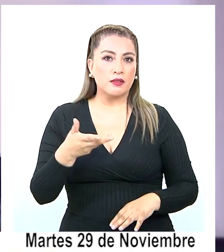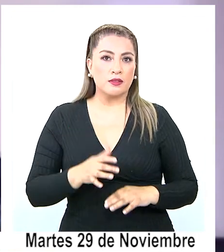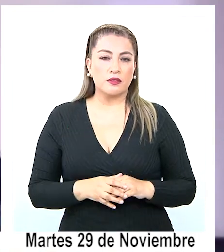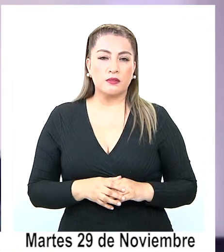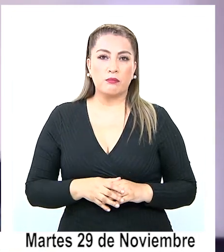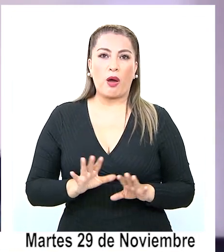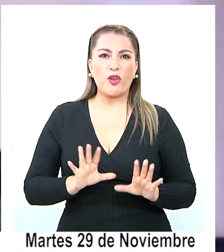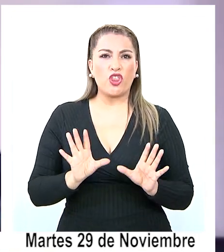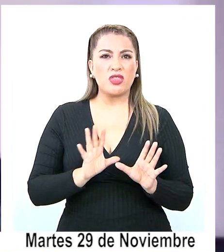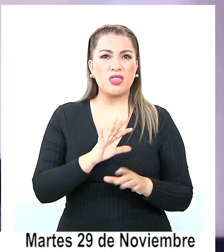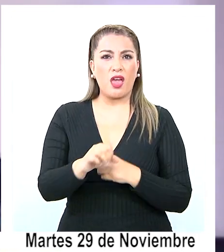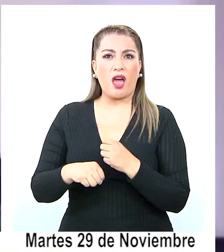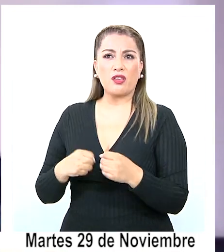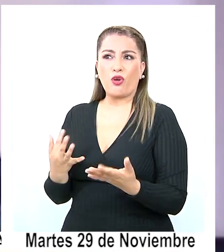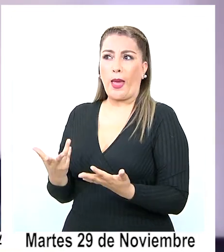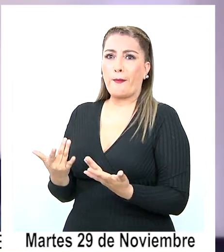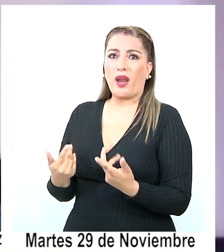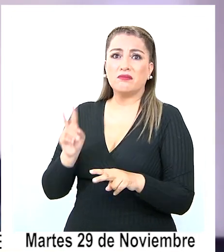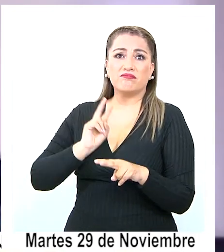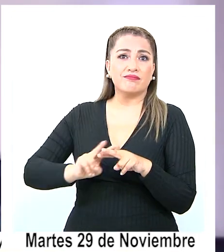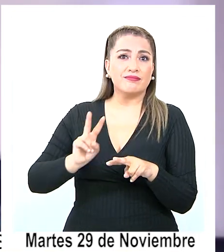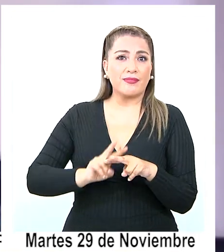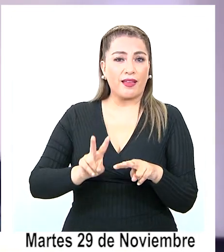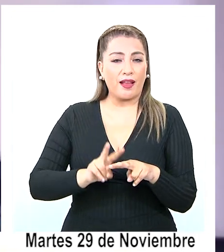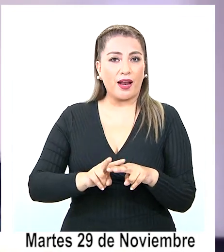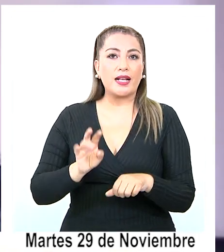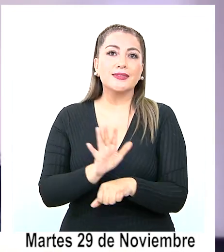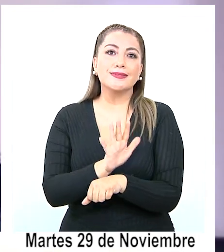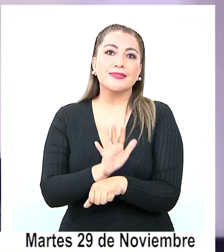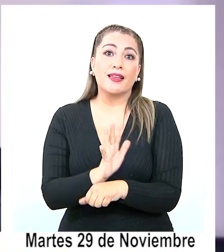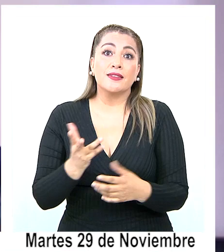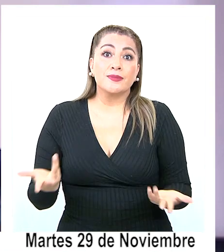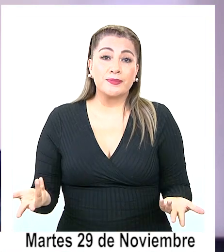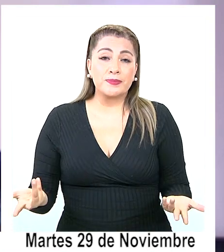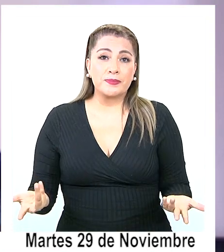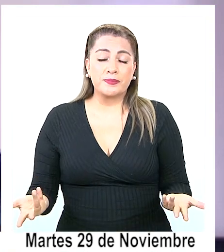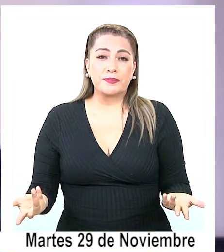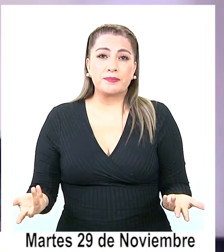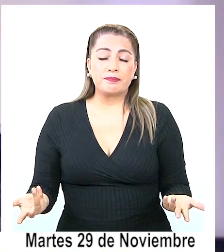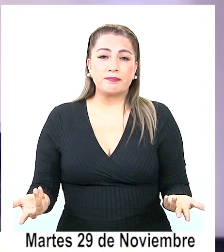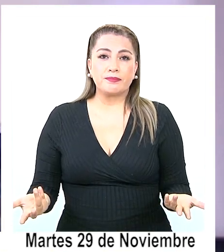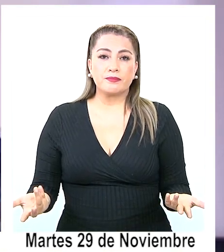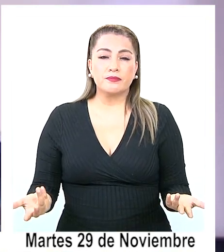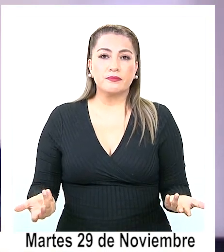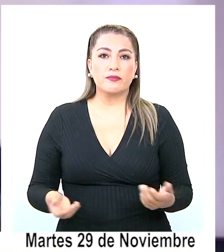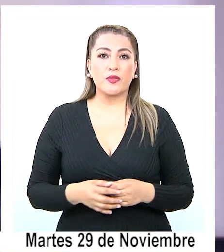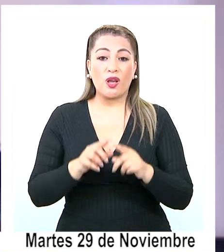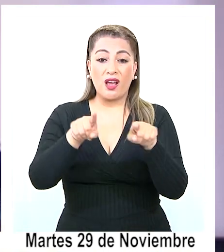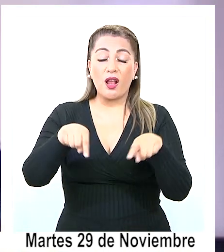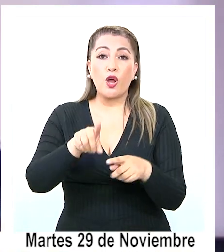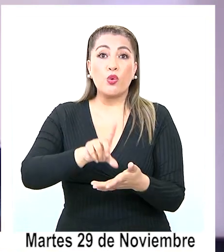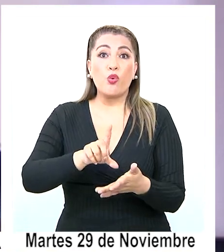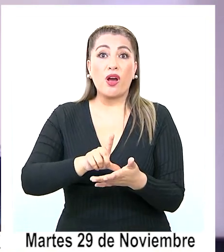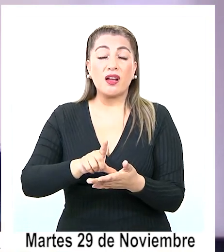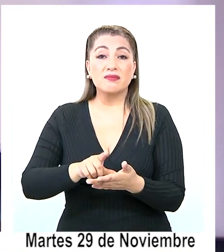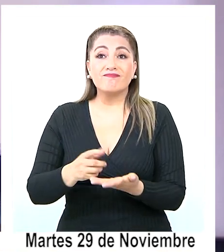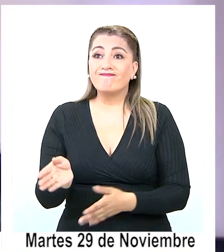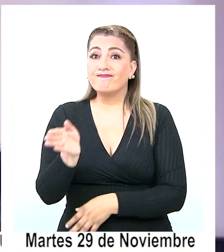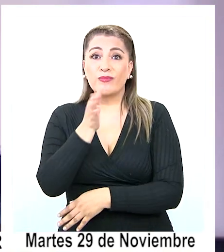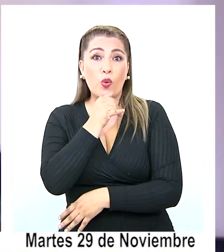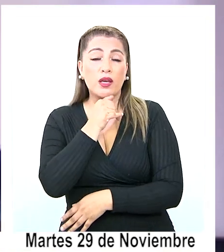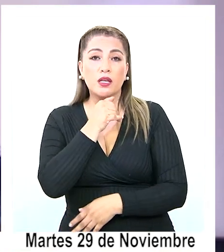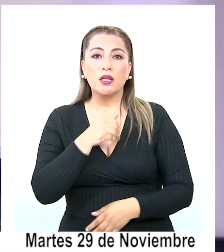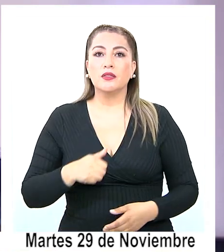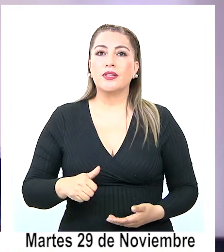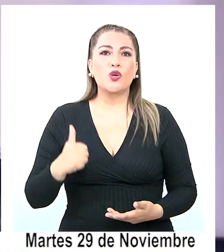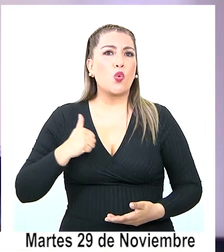más de diez años esperando la restauración también del teatro municipal y no tenemos realmente otras salas que cumplan